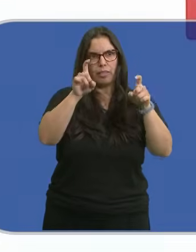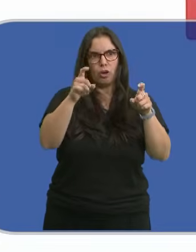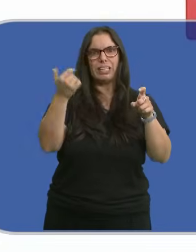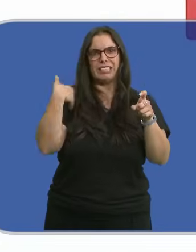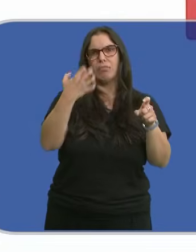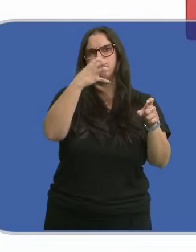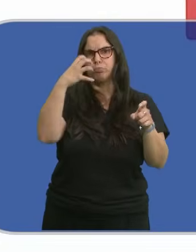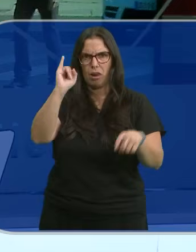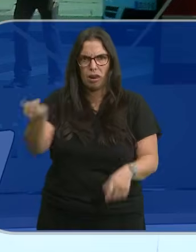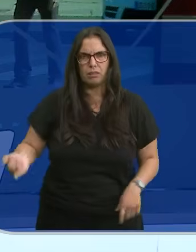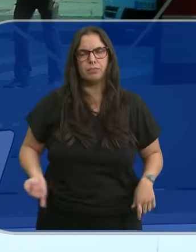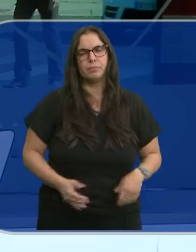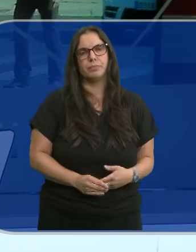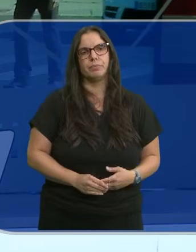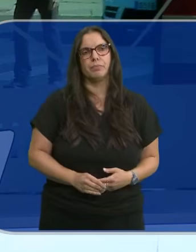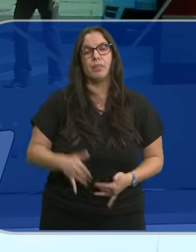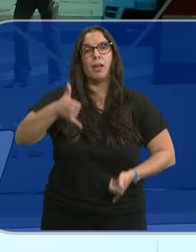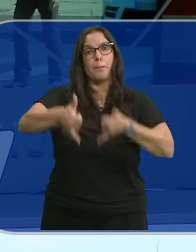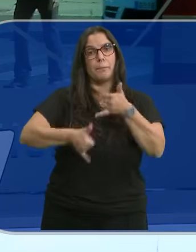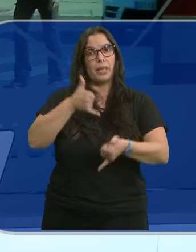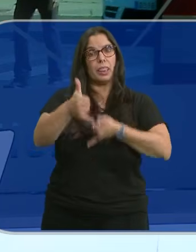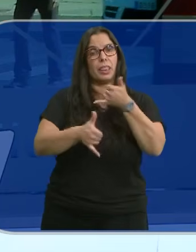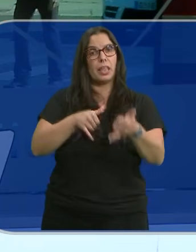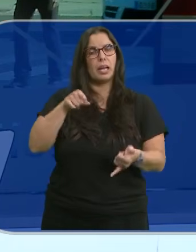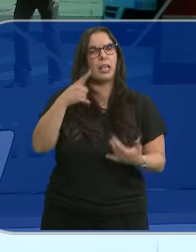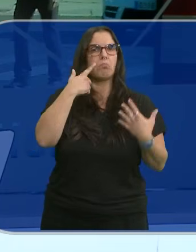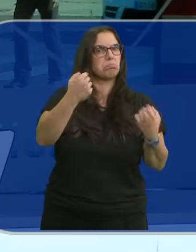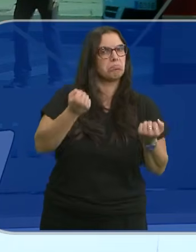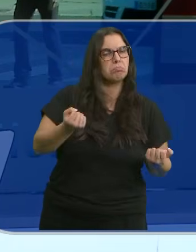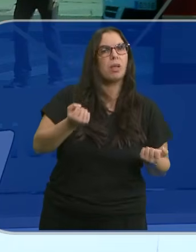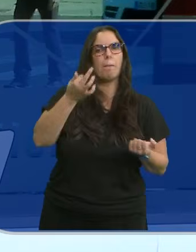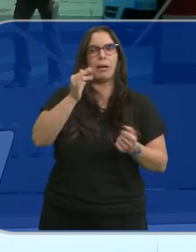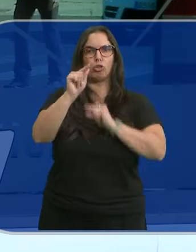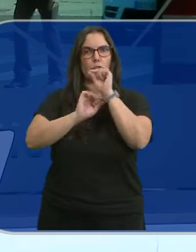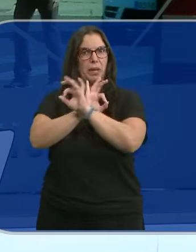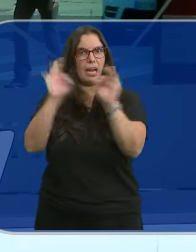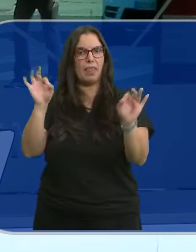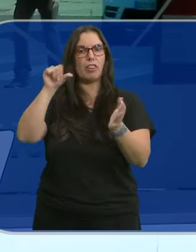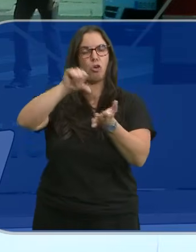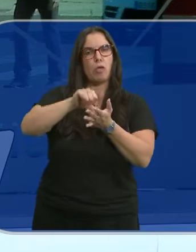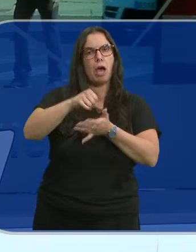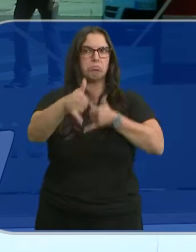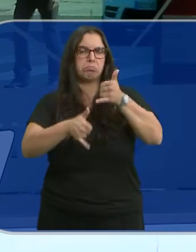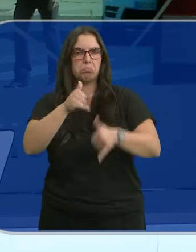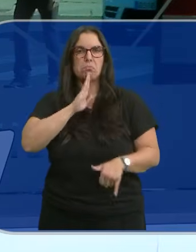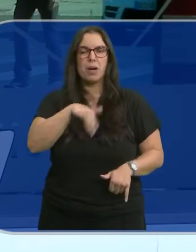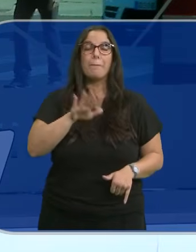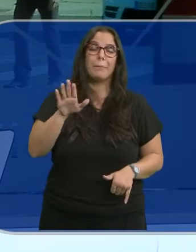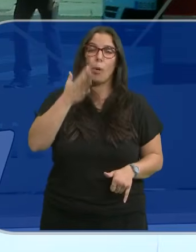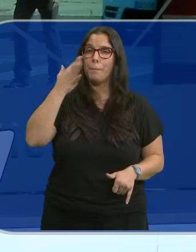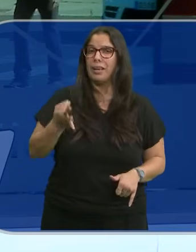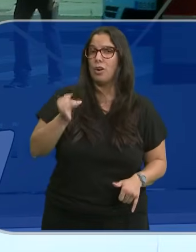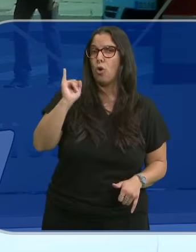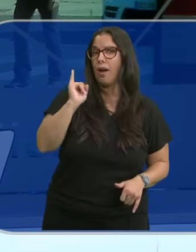ya denunciando. La bicicleta es un medio de transporte saludable y sostenible para moverse por la ciudad, pero entraña una serie de